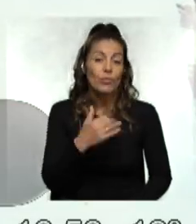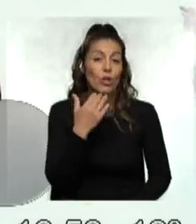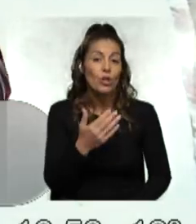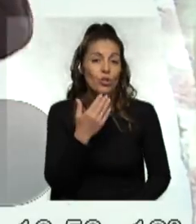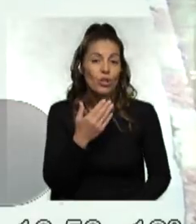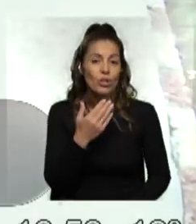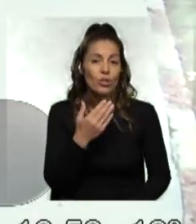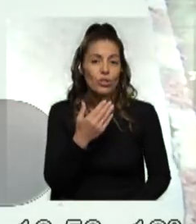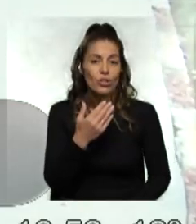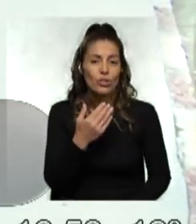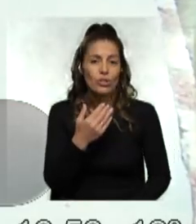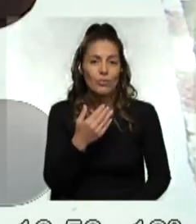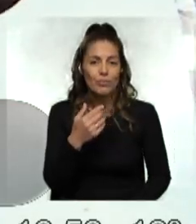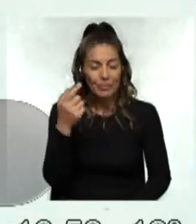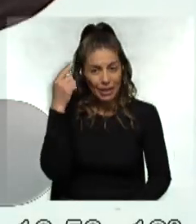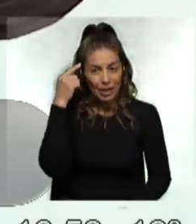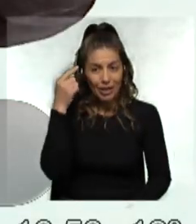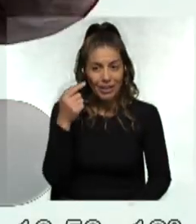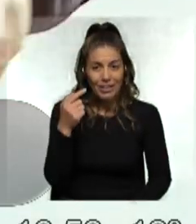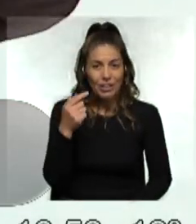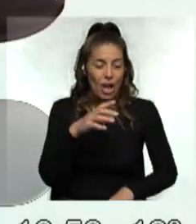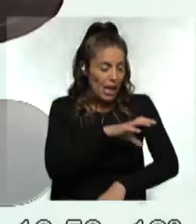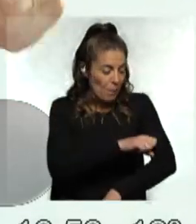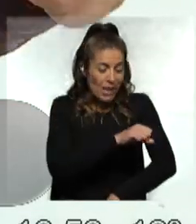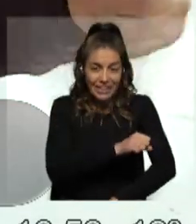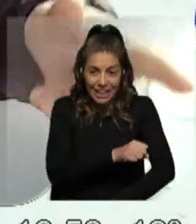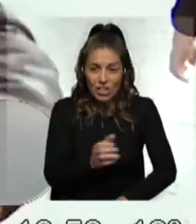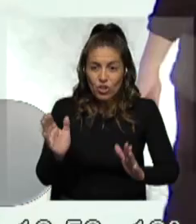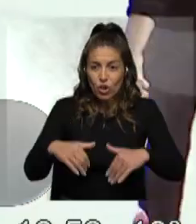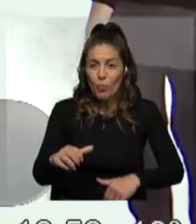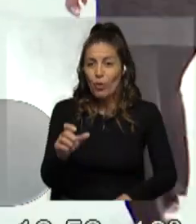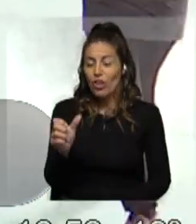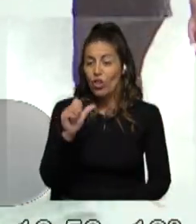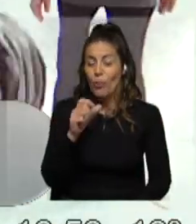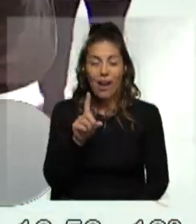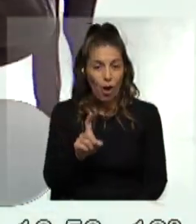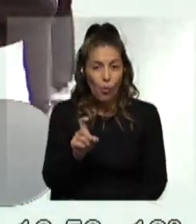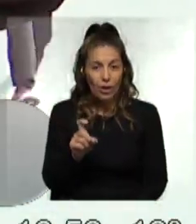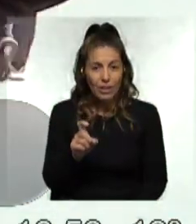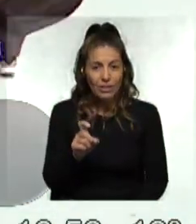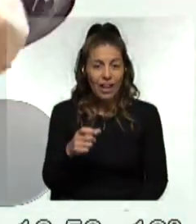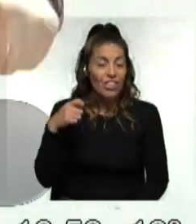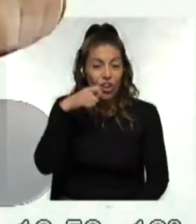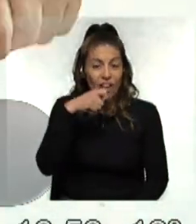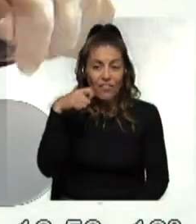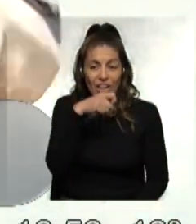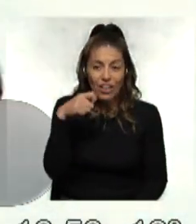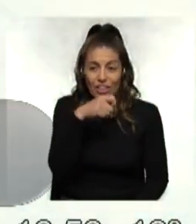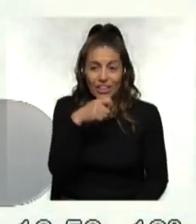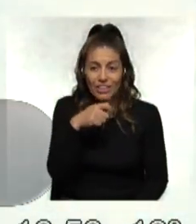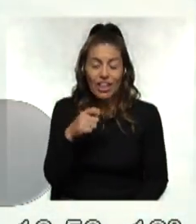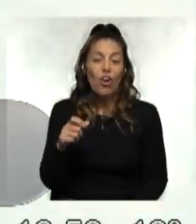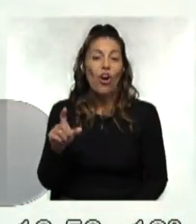que meterle la canilla. Yo soy hipertenso, no puedo tomar agüita. Me tengo que lavar los dientes con agua